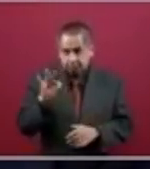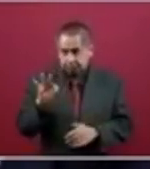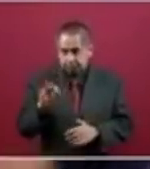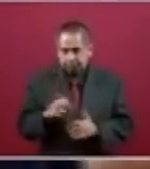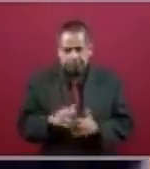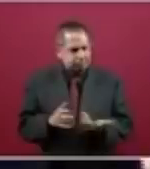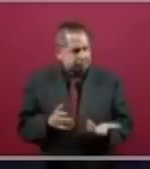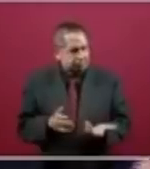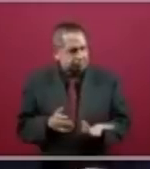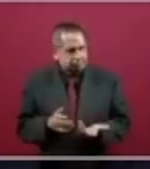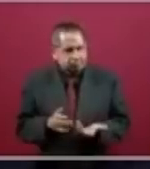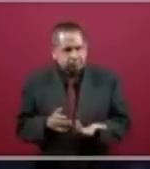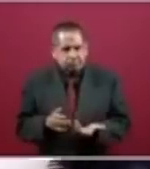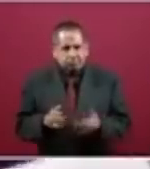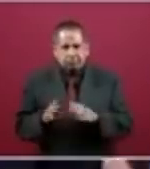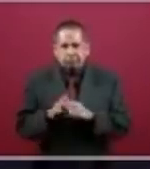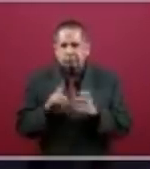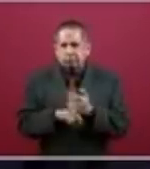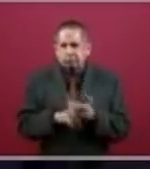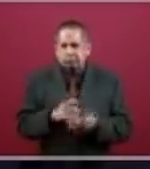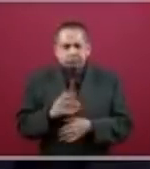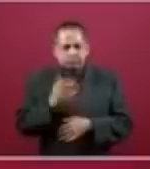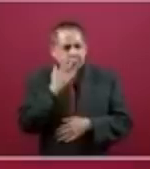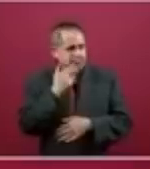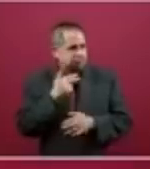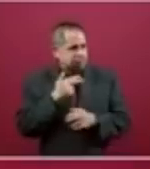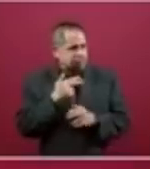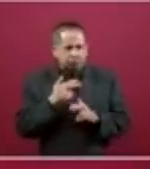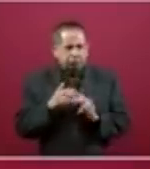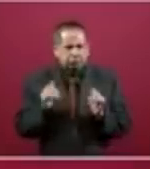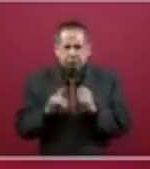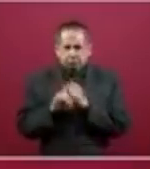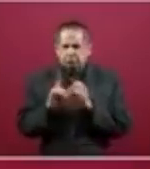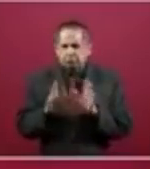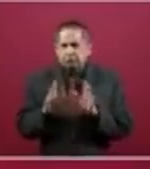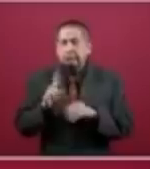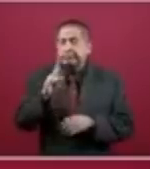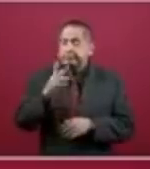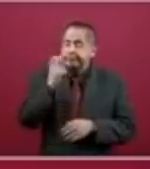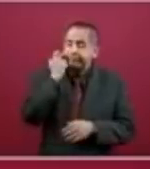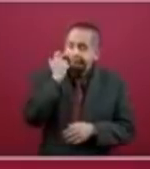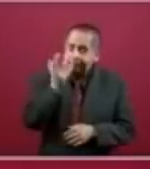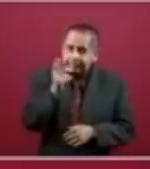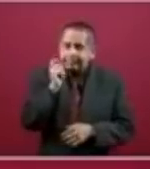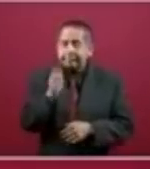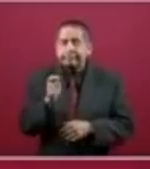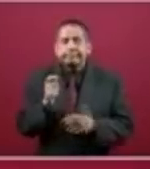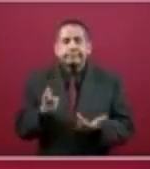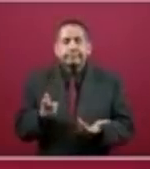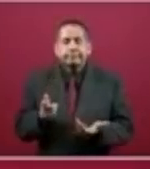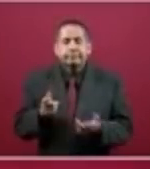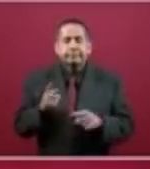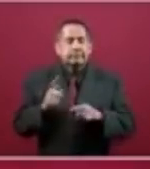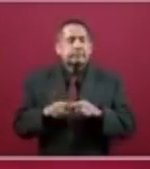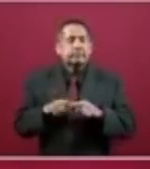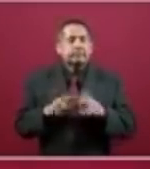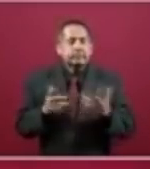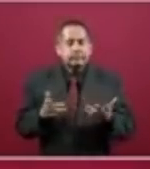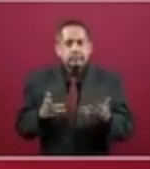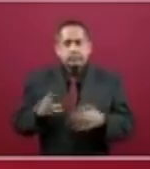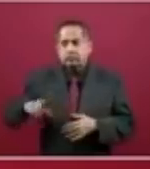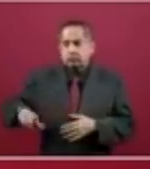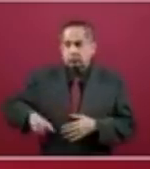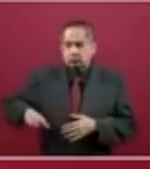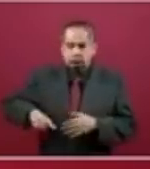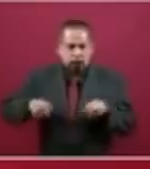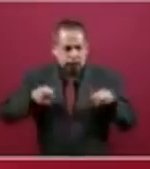Y desde luego que no hay ningún problema. Lo que queremos es que el Estado